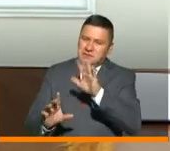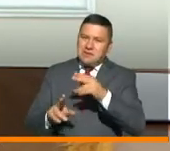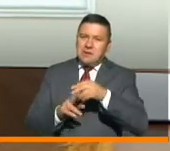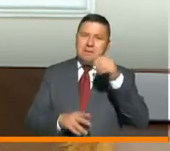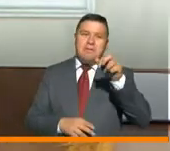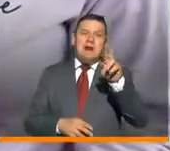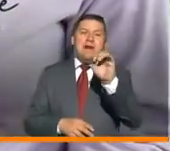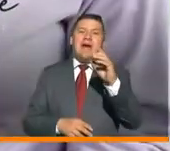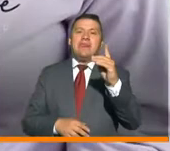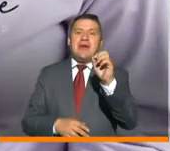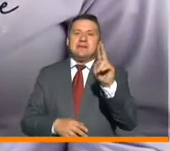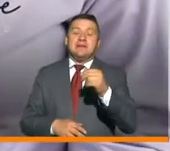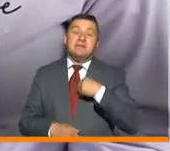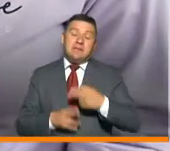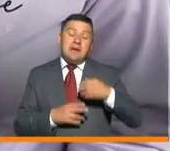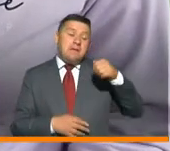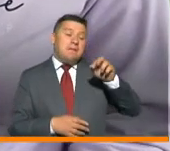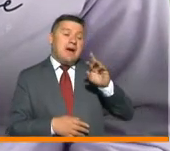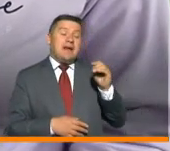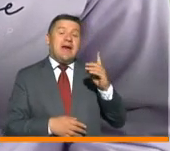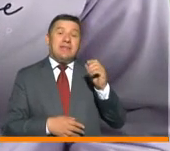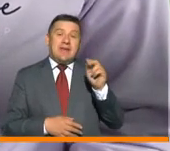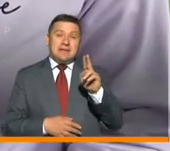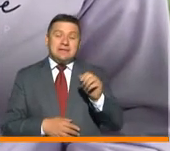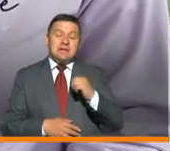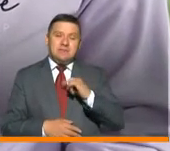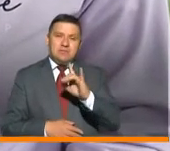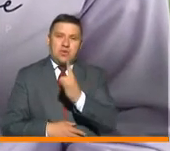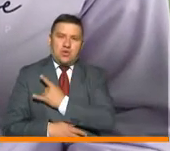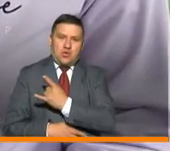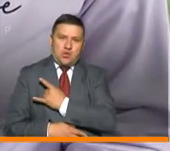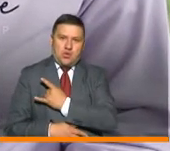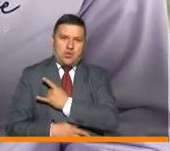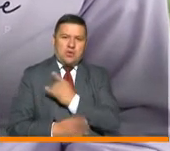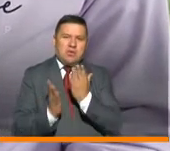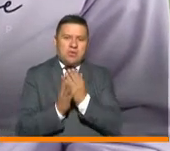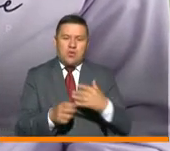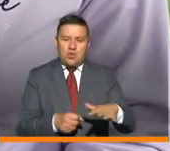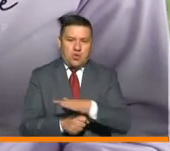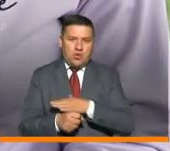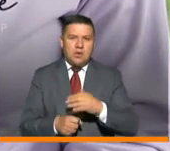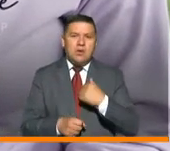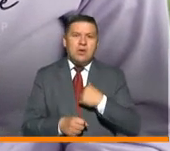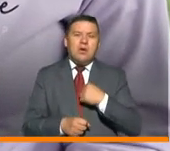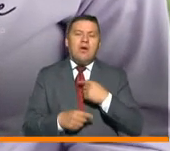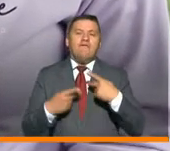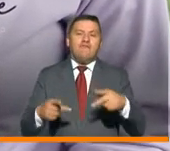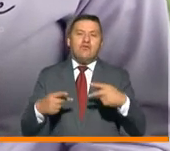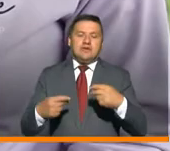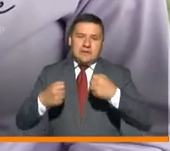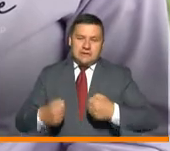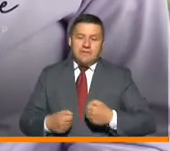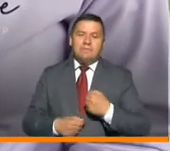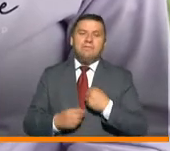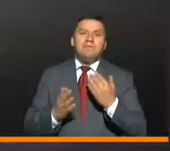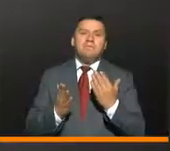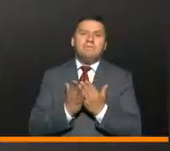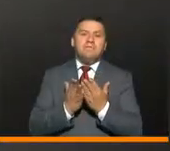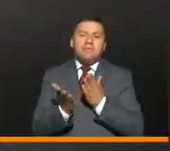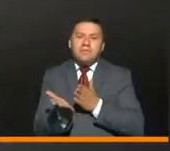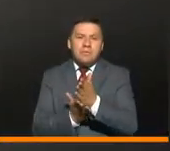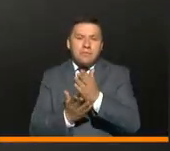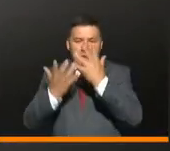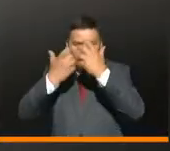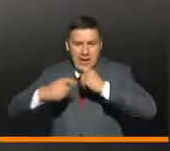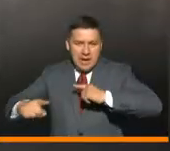Daza. Mi nombre es María Alejandra Daza Beltrán, estoy en la Universidad de Cundinamarca, sede Fusagasugá. Estoy en la carrera de Administración